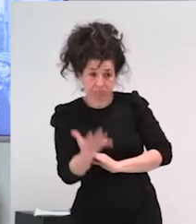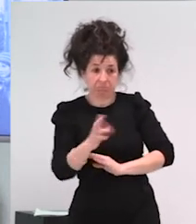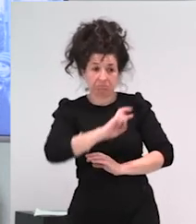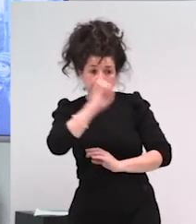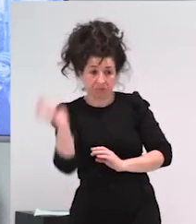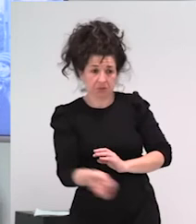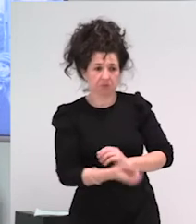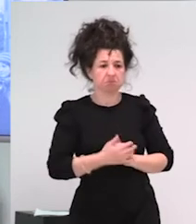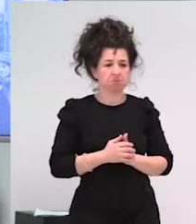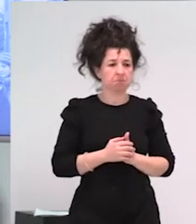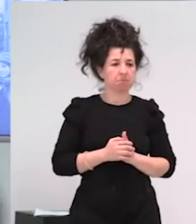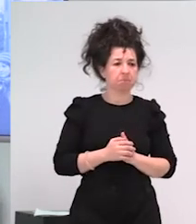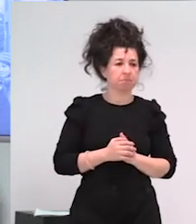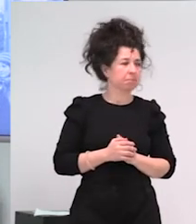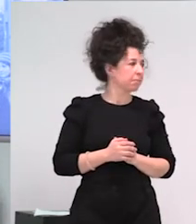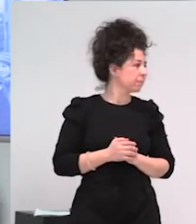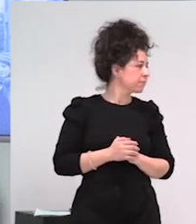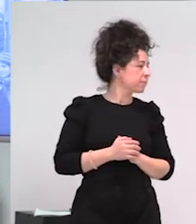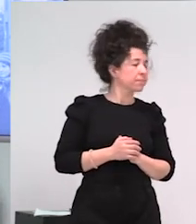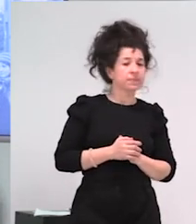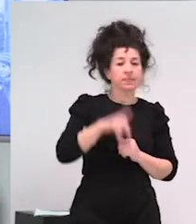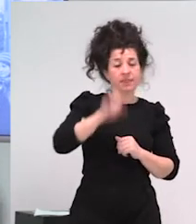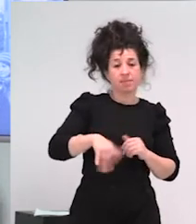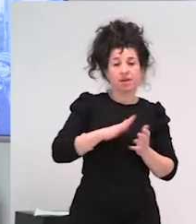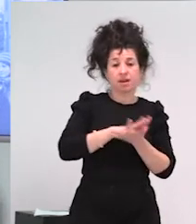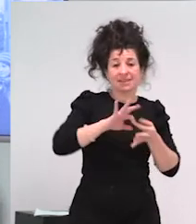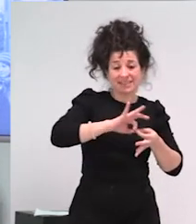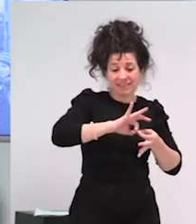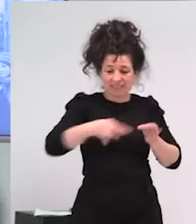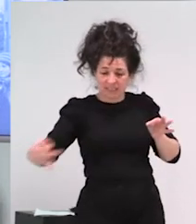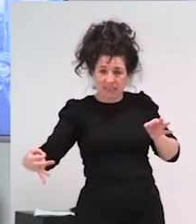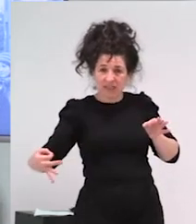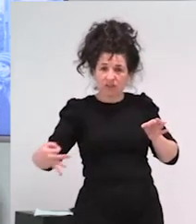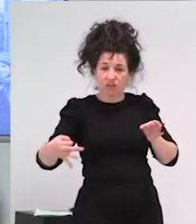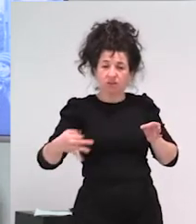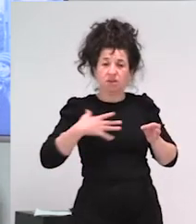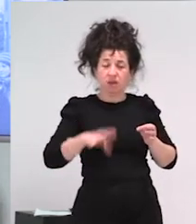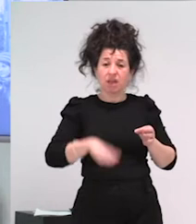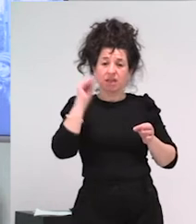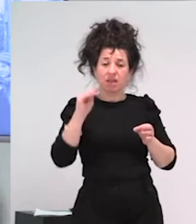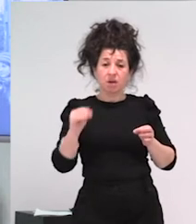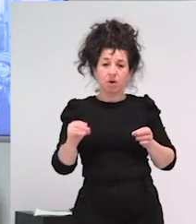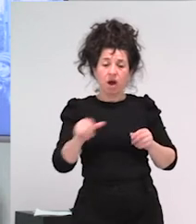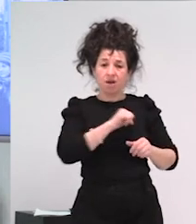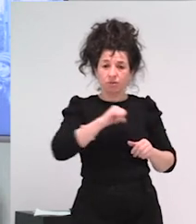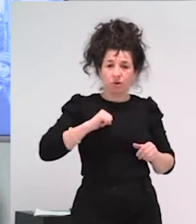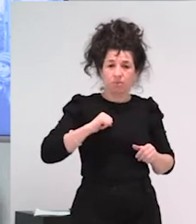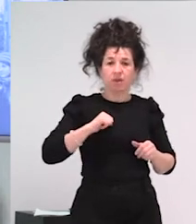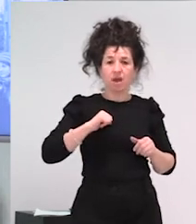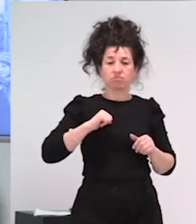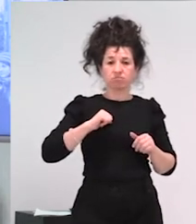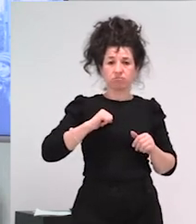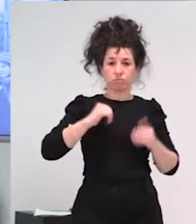También hablamos de que esta intersección se puede entender con la pérdida de autonomía y de soberanía, con la pérdida de soberanía sobre